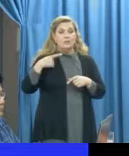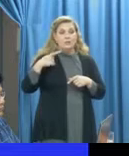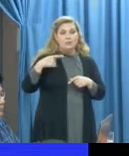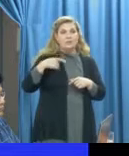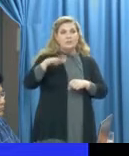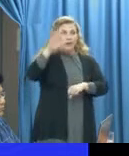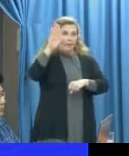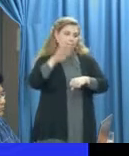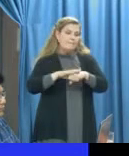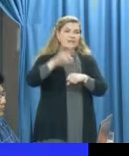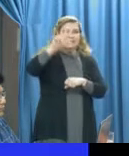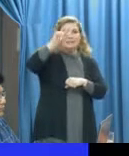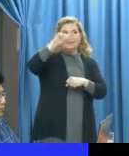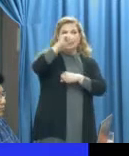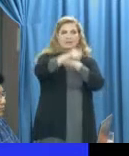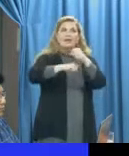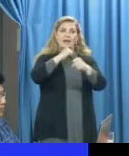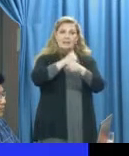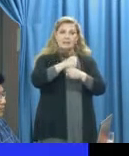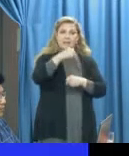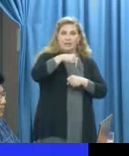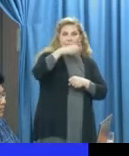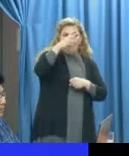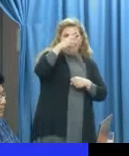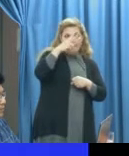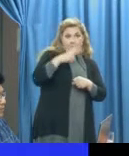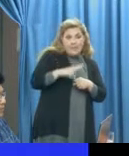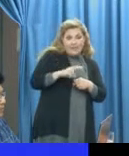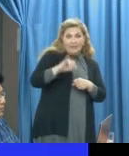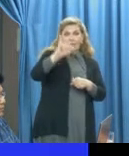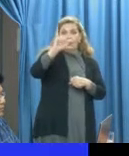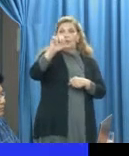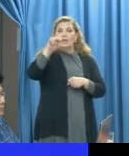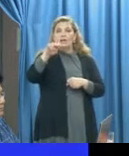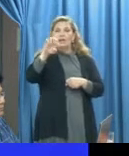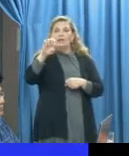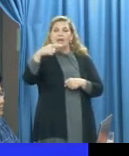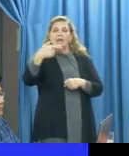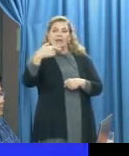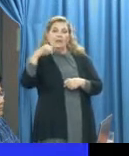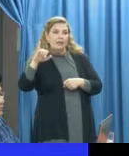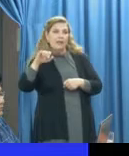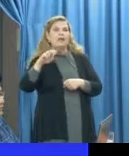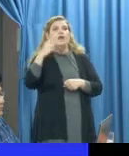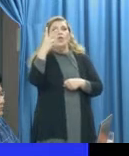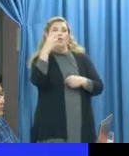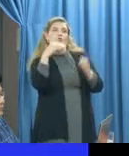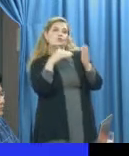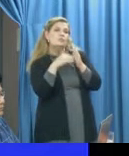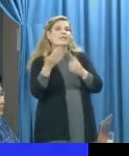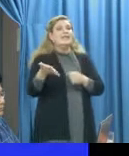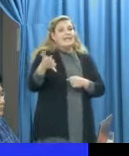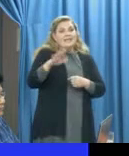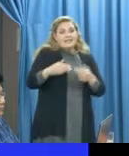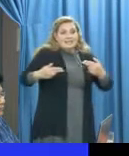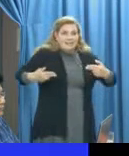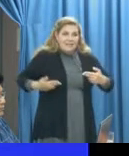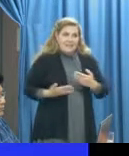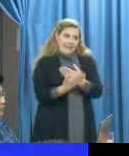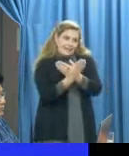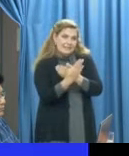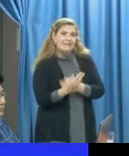70 años. En México, según el INEGI en el 2010, nacen de 2,000